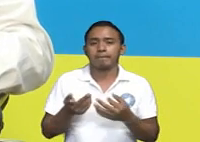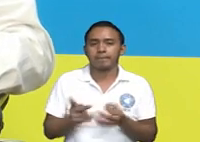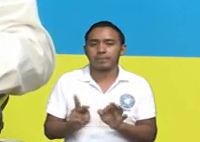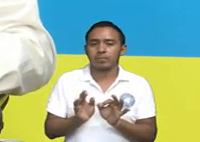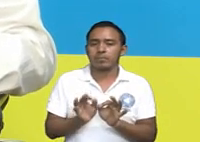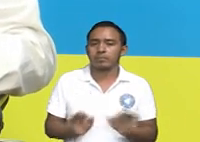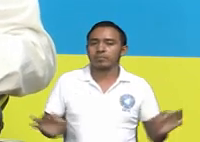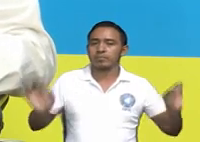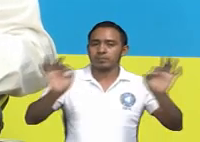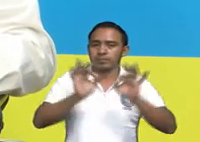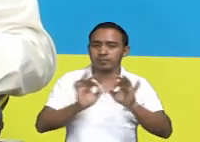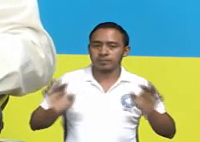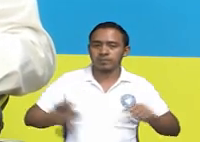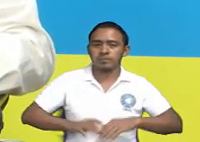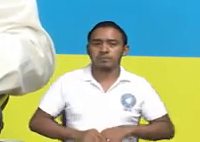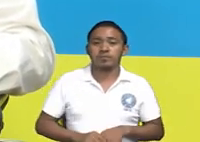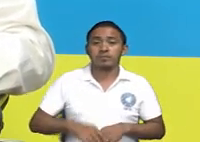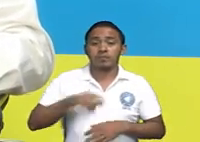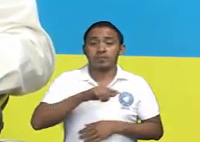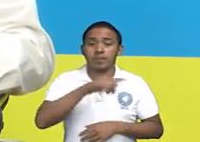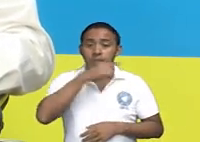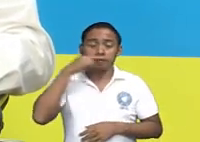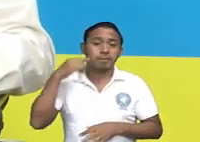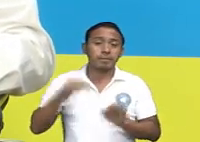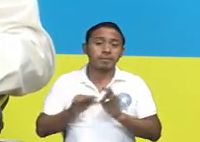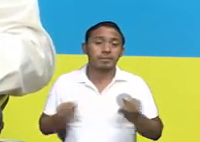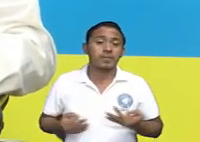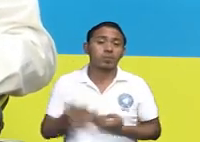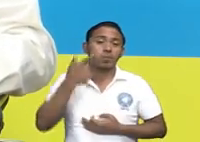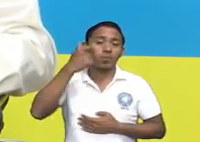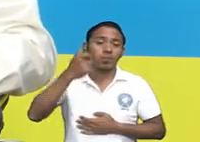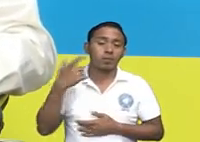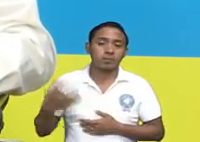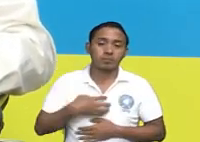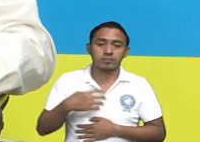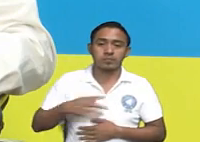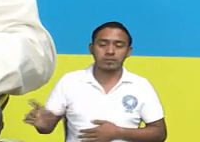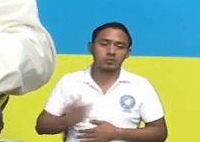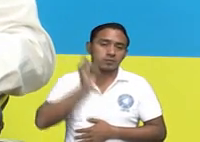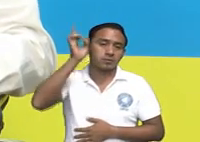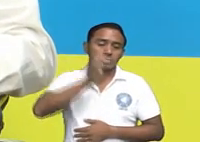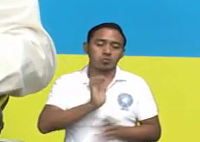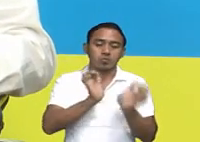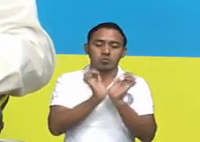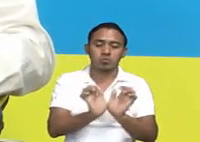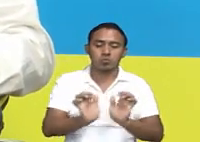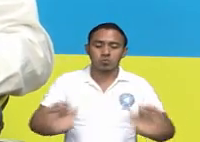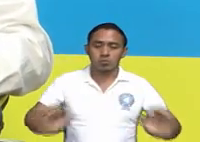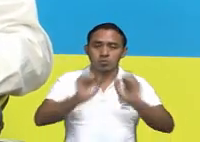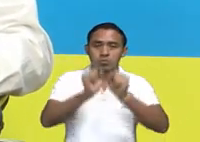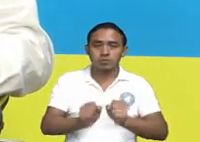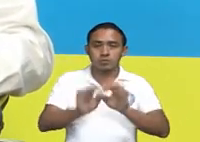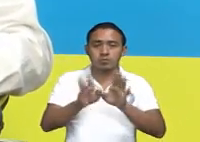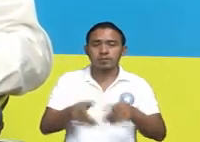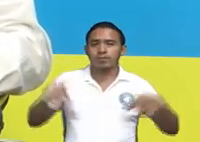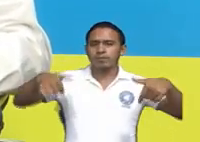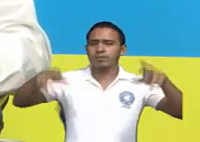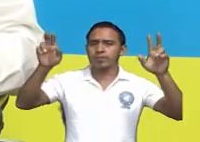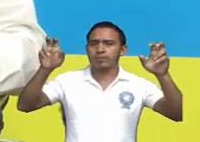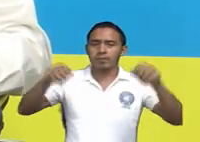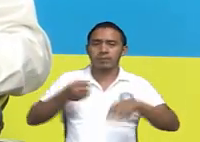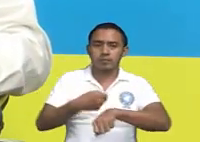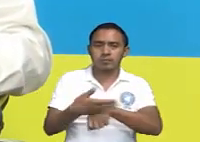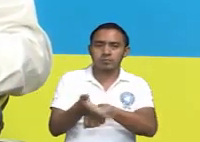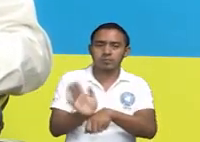importante que conozcan los padres de familia para el desarrollo de sus niños y niñas. El tema de hoy es